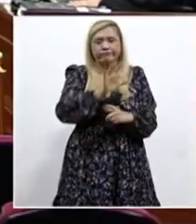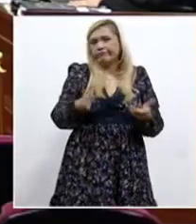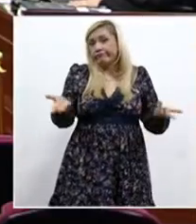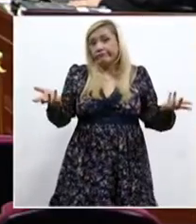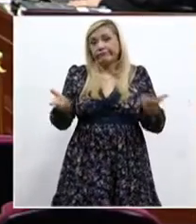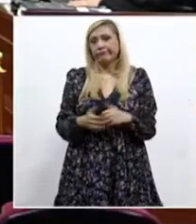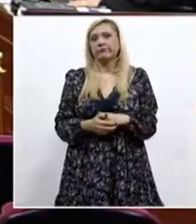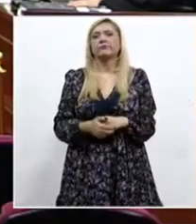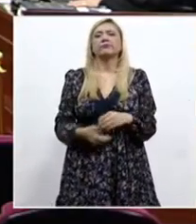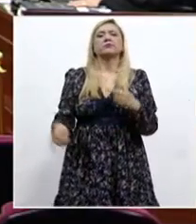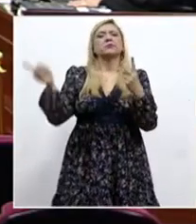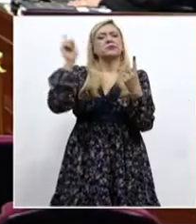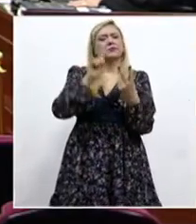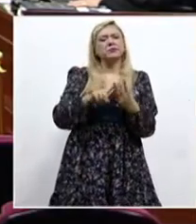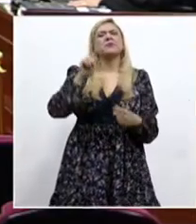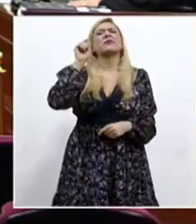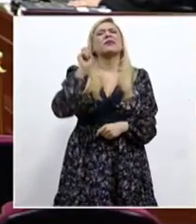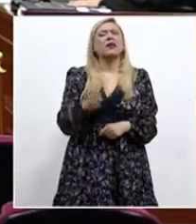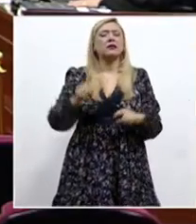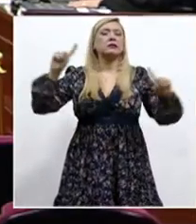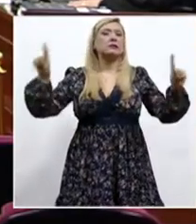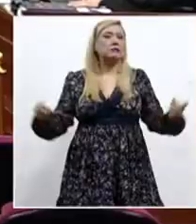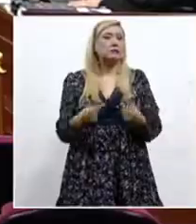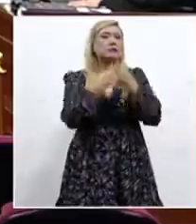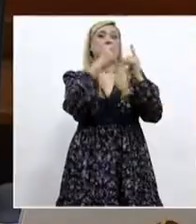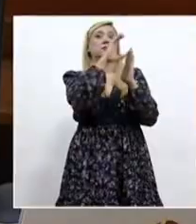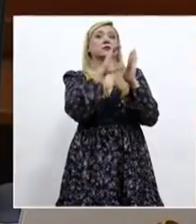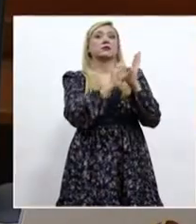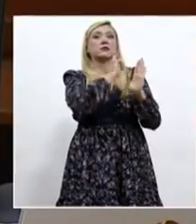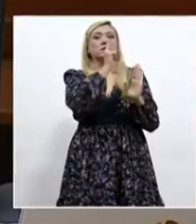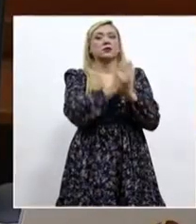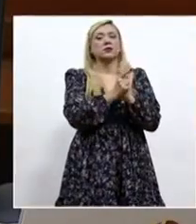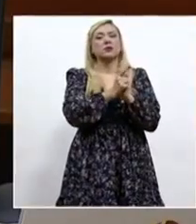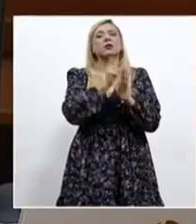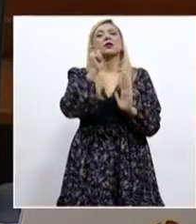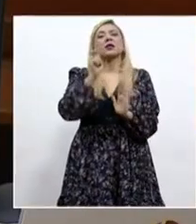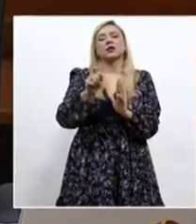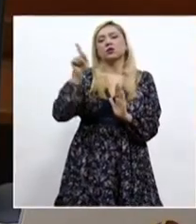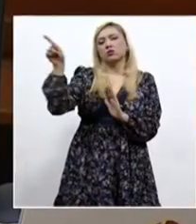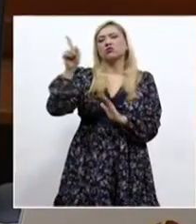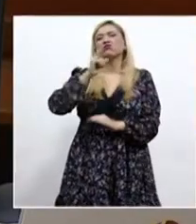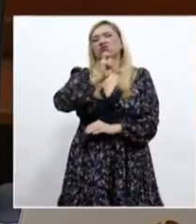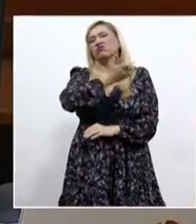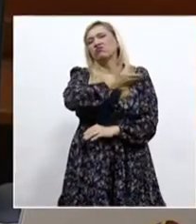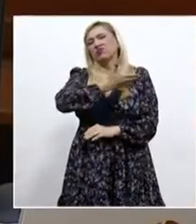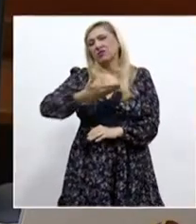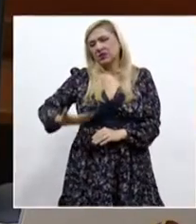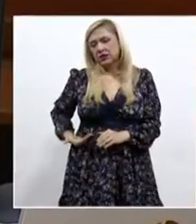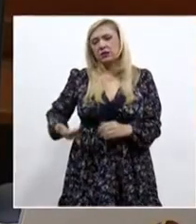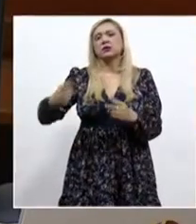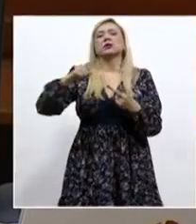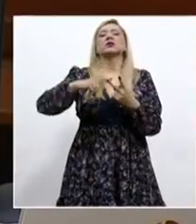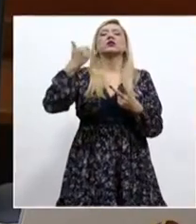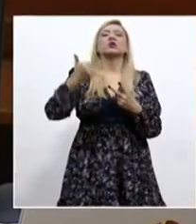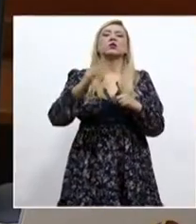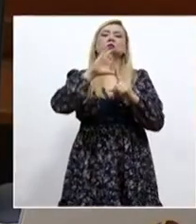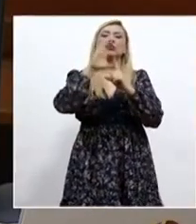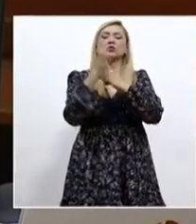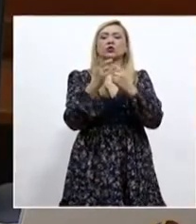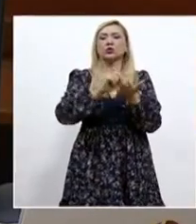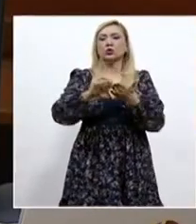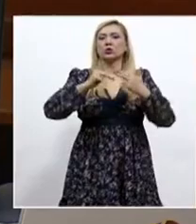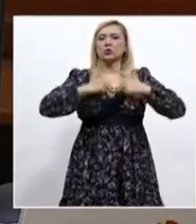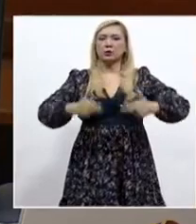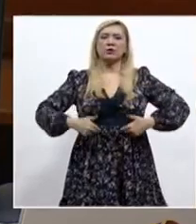El segundo asunto fue una acción de inconstitucionalidad promovida por el Poder Ejecutivo Federal y la Comisión Nacional de los Derechos Humanos, por el